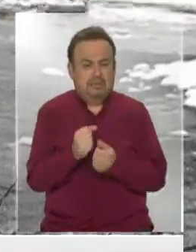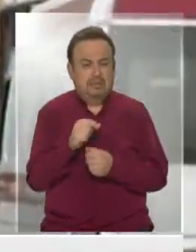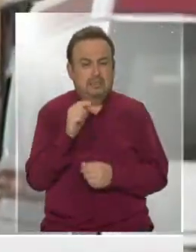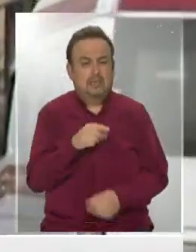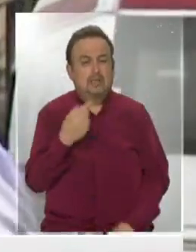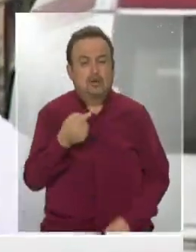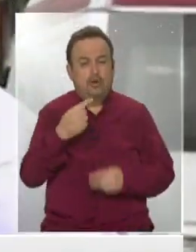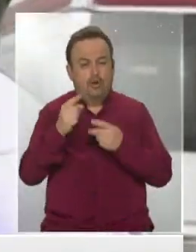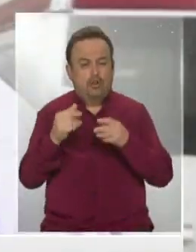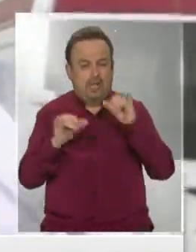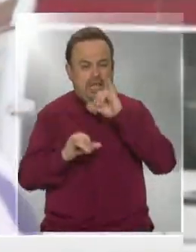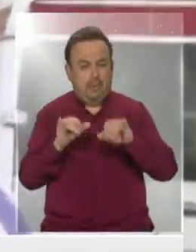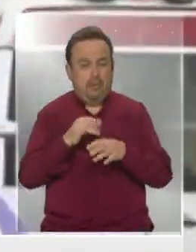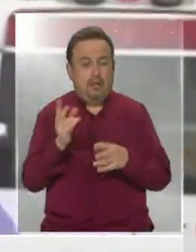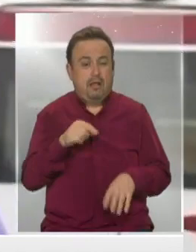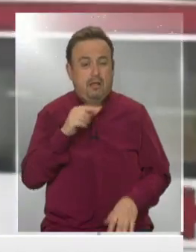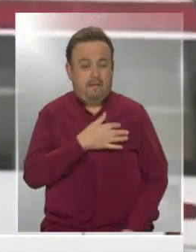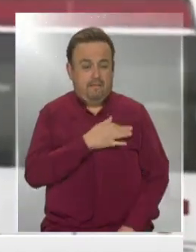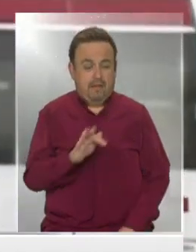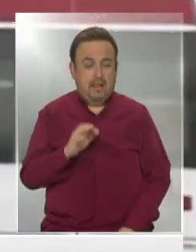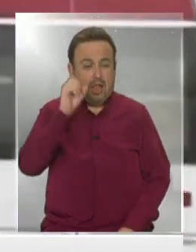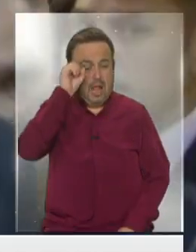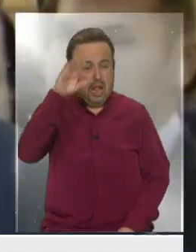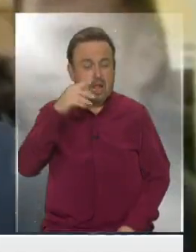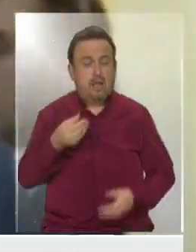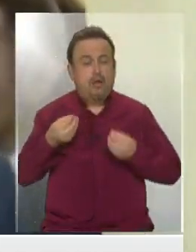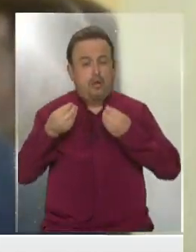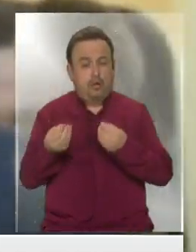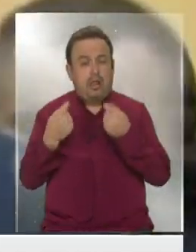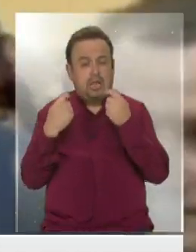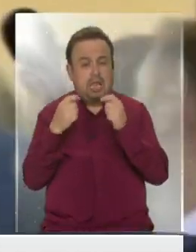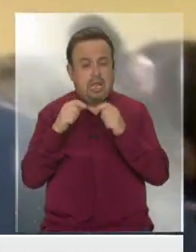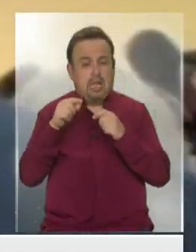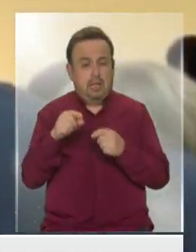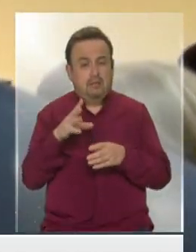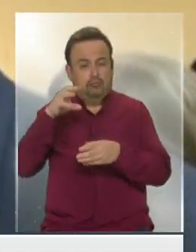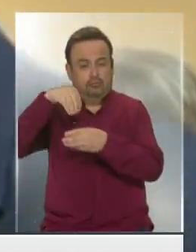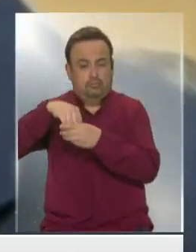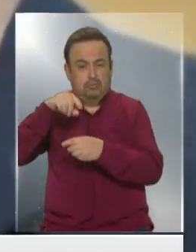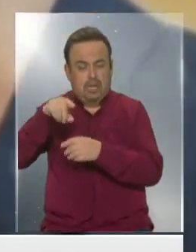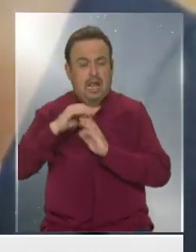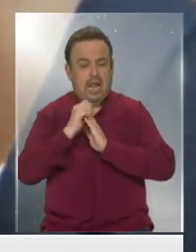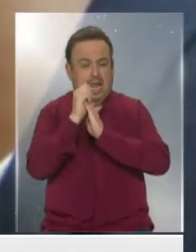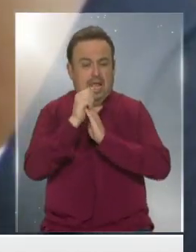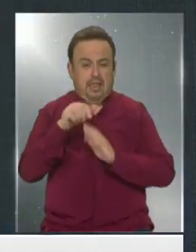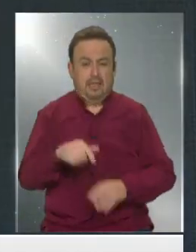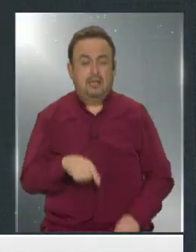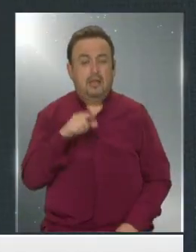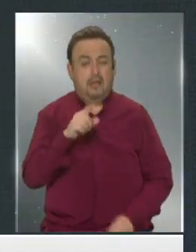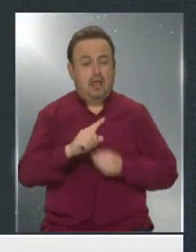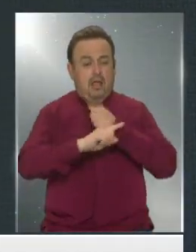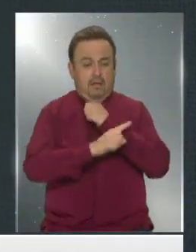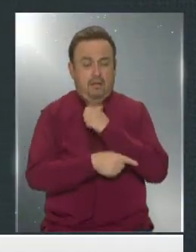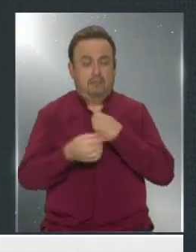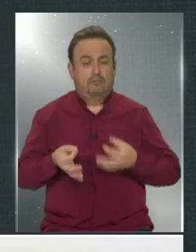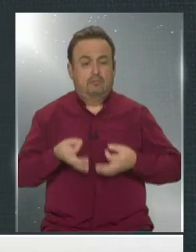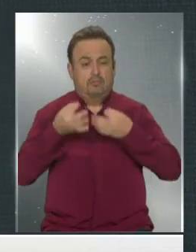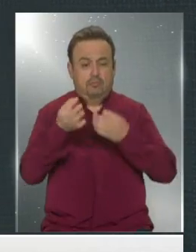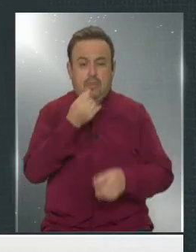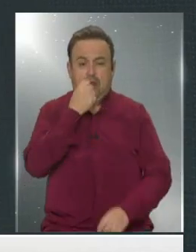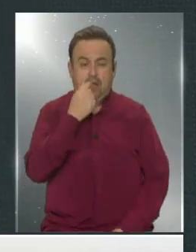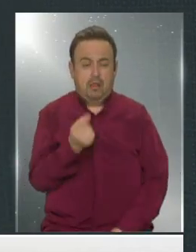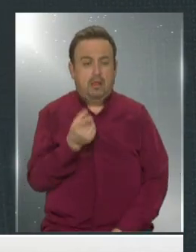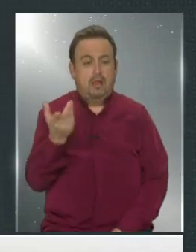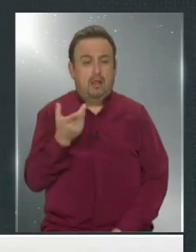Novichok. Países como Francia y Alemania ofrecieron tratamiento y asilo al líder opositor. Sus abogados presentaron una